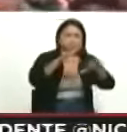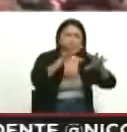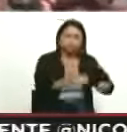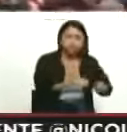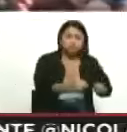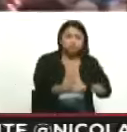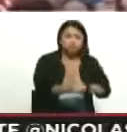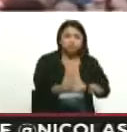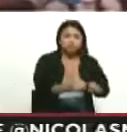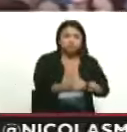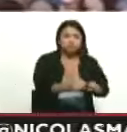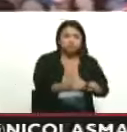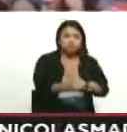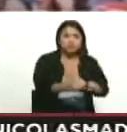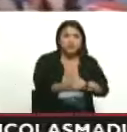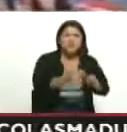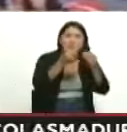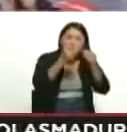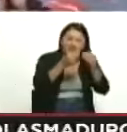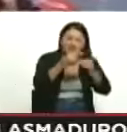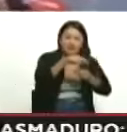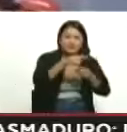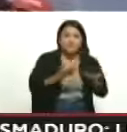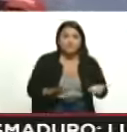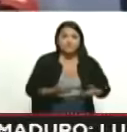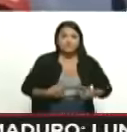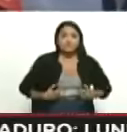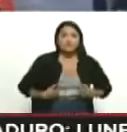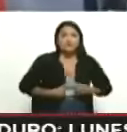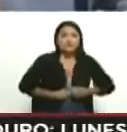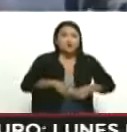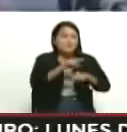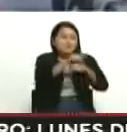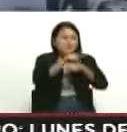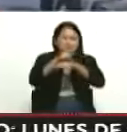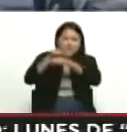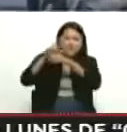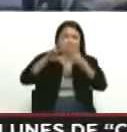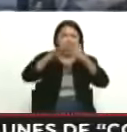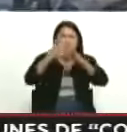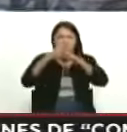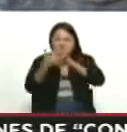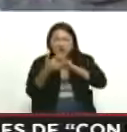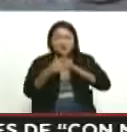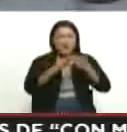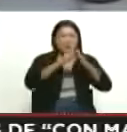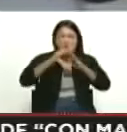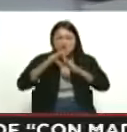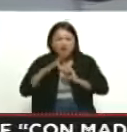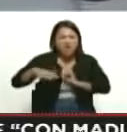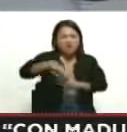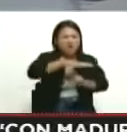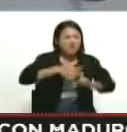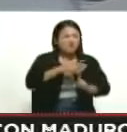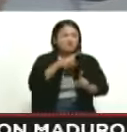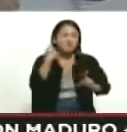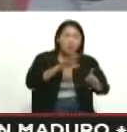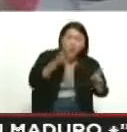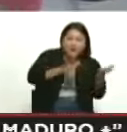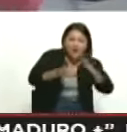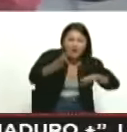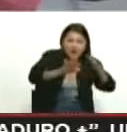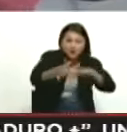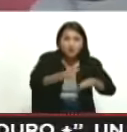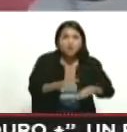Venezuela para que nos bombardeen en los barrios, en las comunidades, y nuestros hijos y nuestras hijas sufran